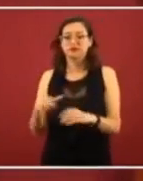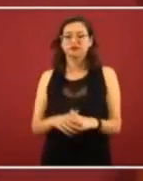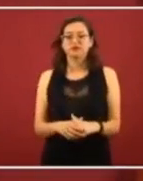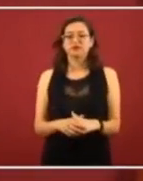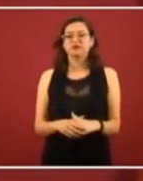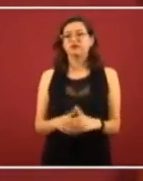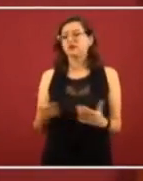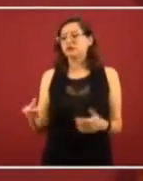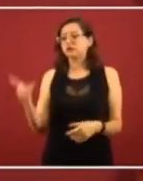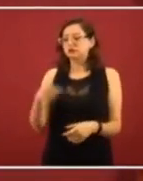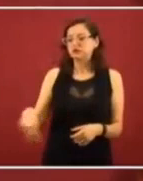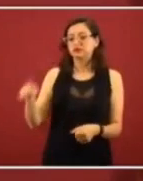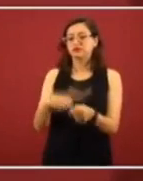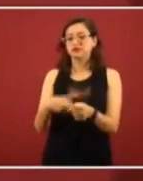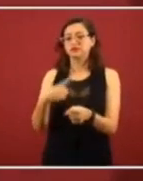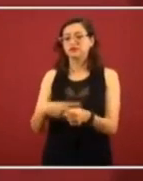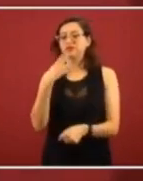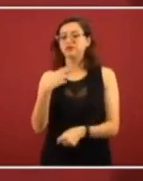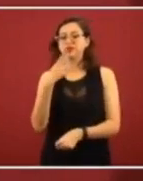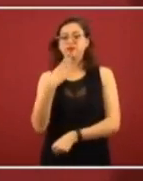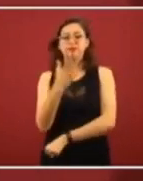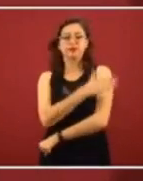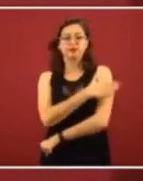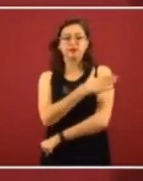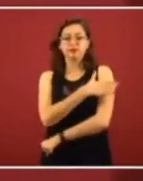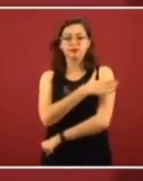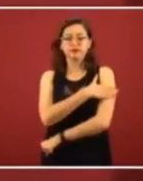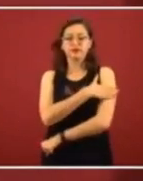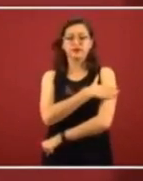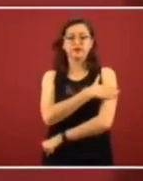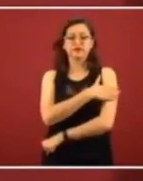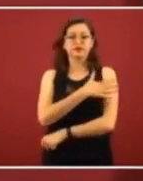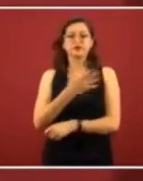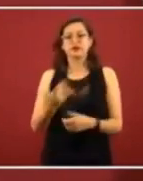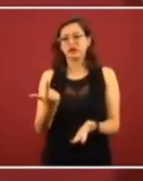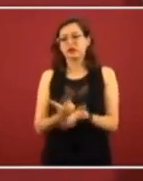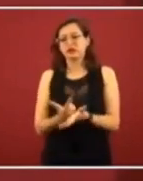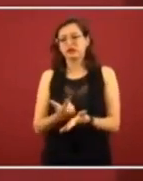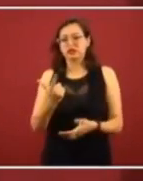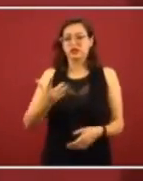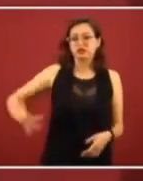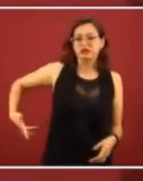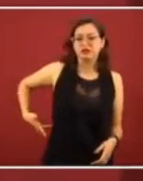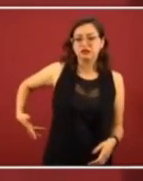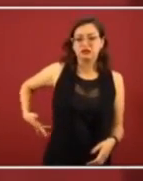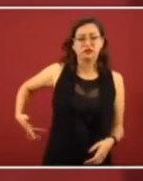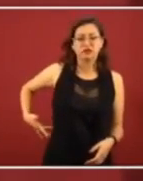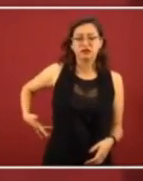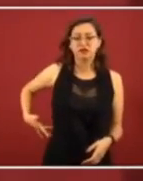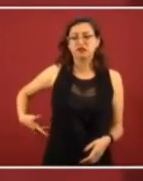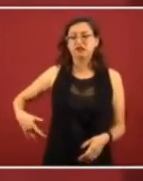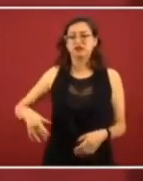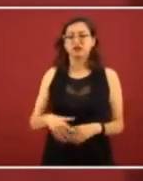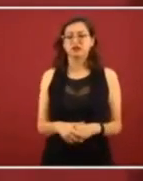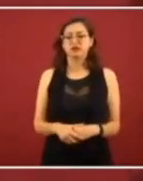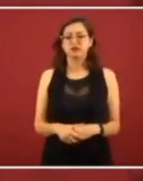de diabetes, de hipertensión, de padecimientos renales,